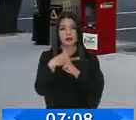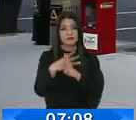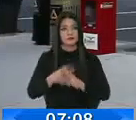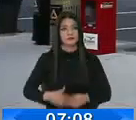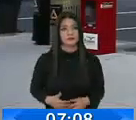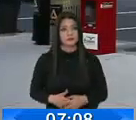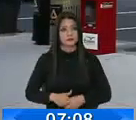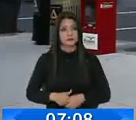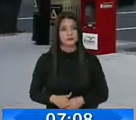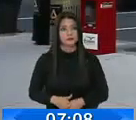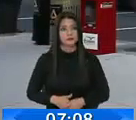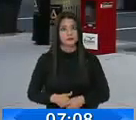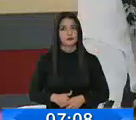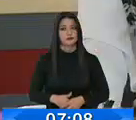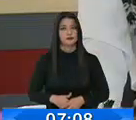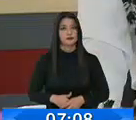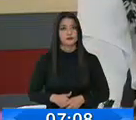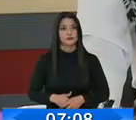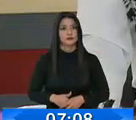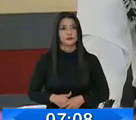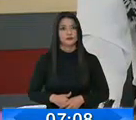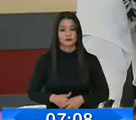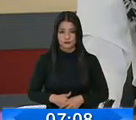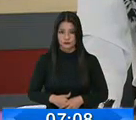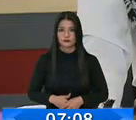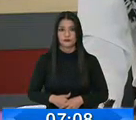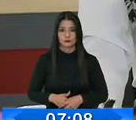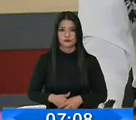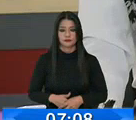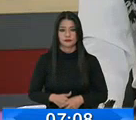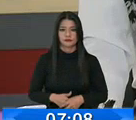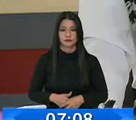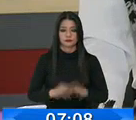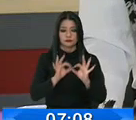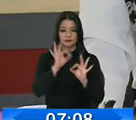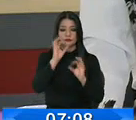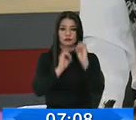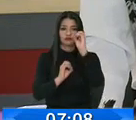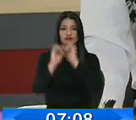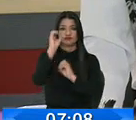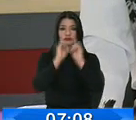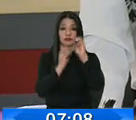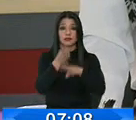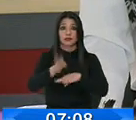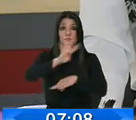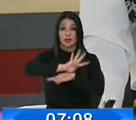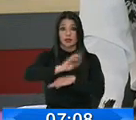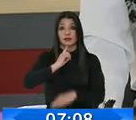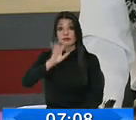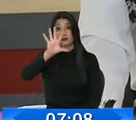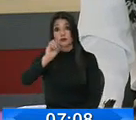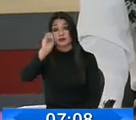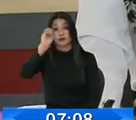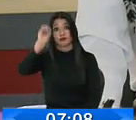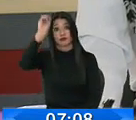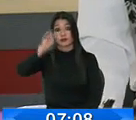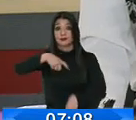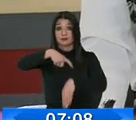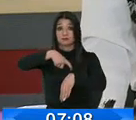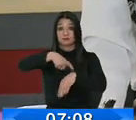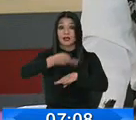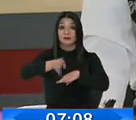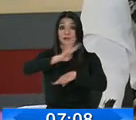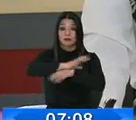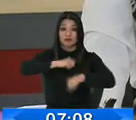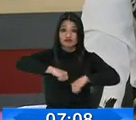informó Marilyn Jaramillo. Y de acuerdo a cifras del Observatorio Legislativo, el 50% del tiempo la Asamblea se dedica